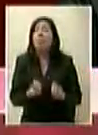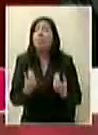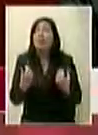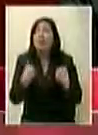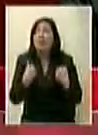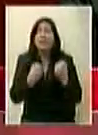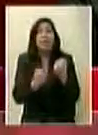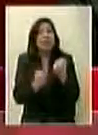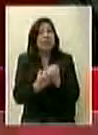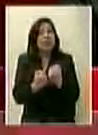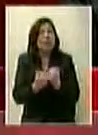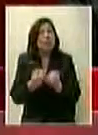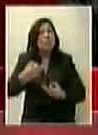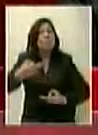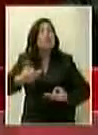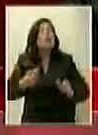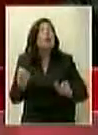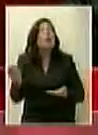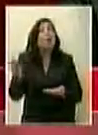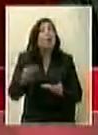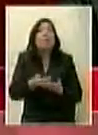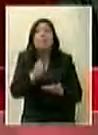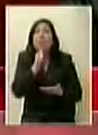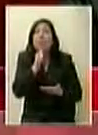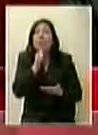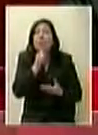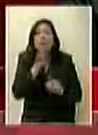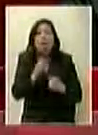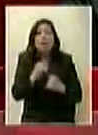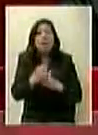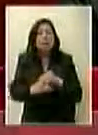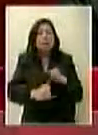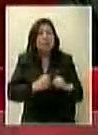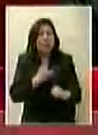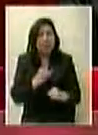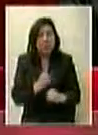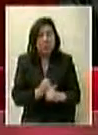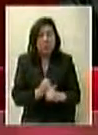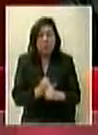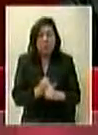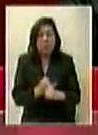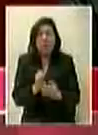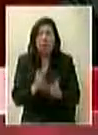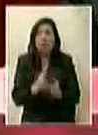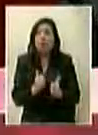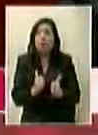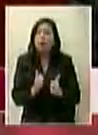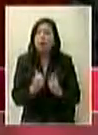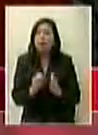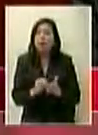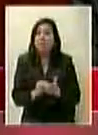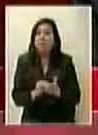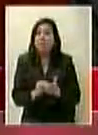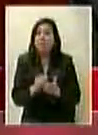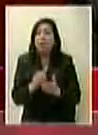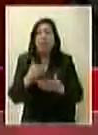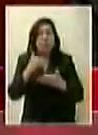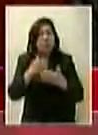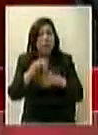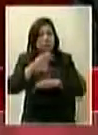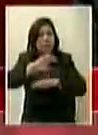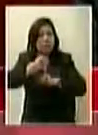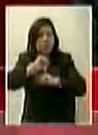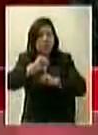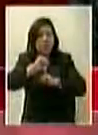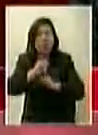tenido el apoyo del financiamiento privado de la cooperación internacional entre los cuales se encuentra la Agencia Española